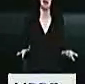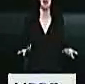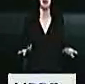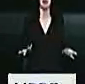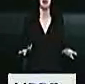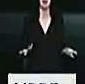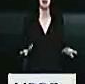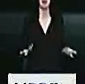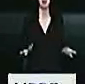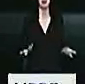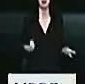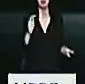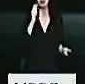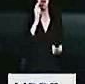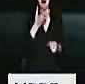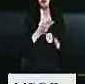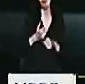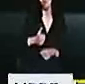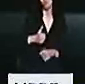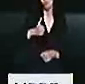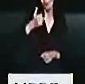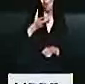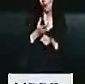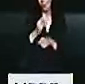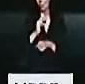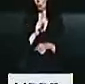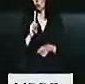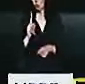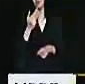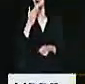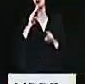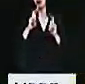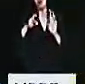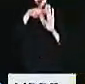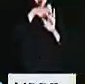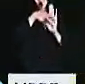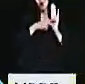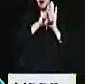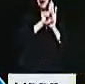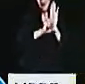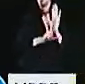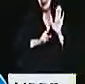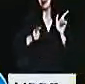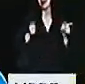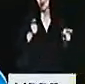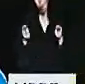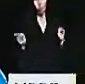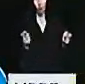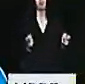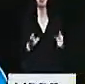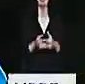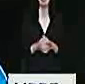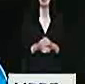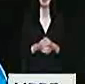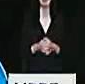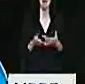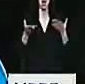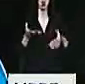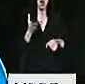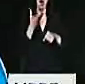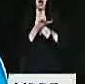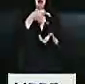Aquí pasa por voluntades, hay temas regulatorios, es verdad, hay temas regulatorios que hay que considerar, y bueno, está en este momento